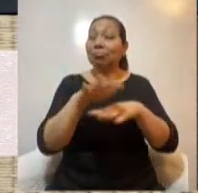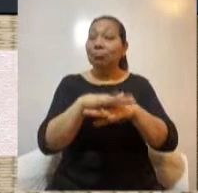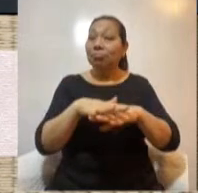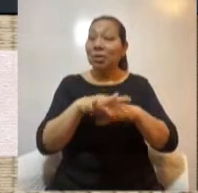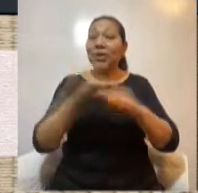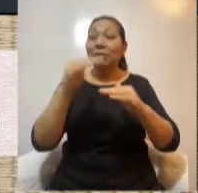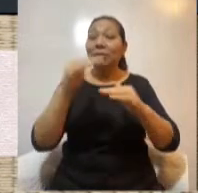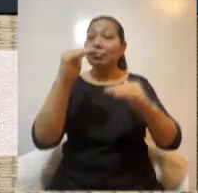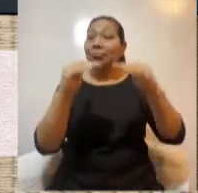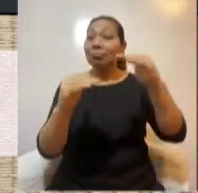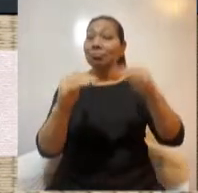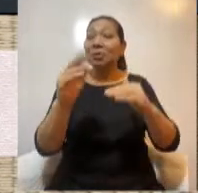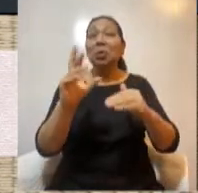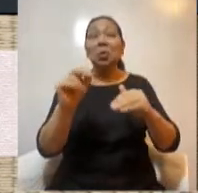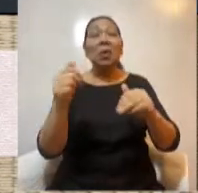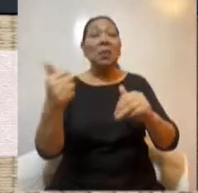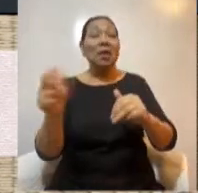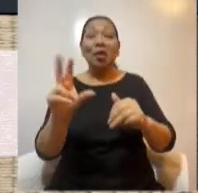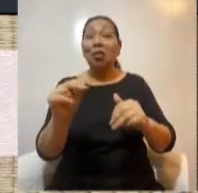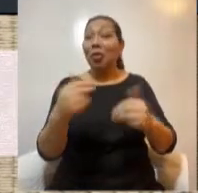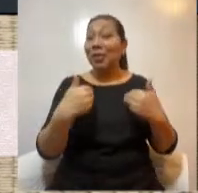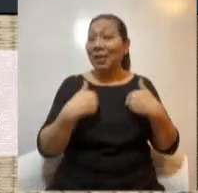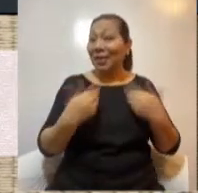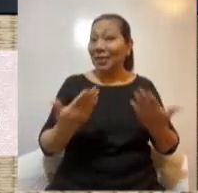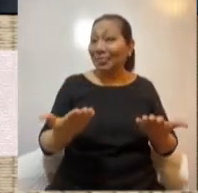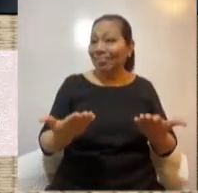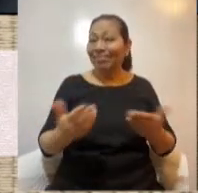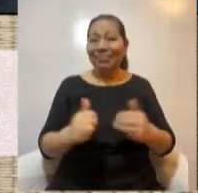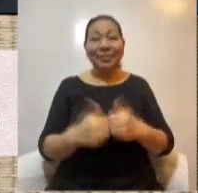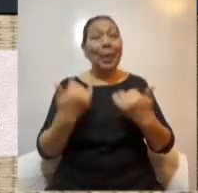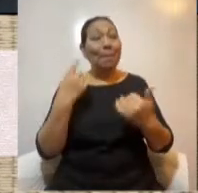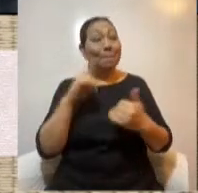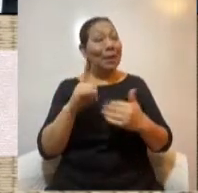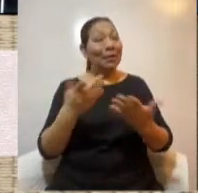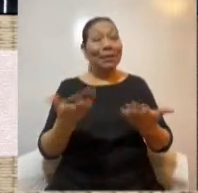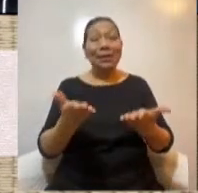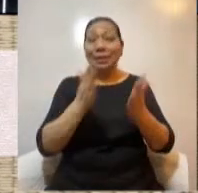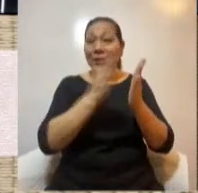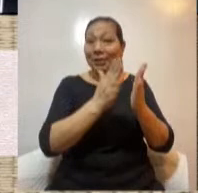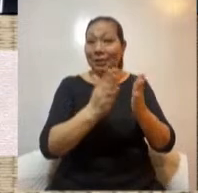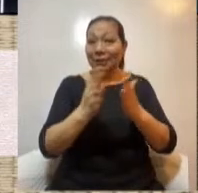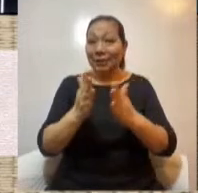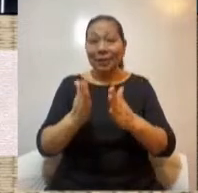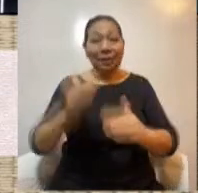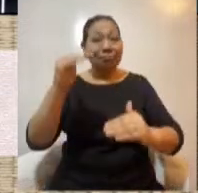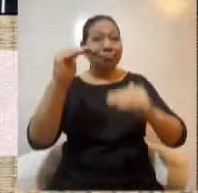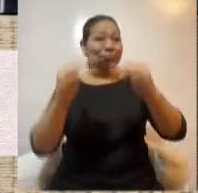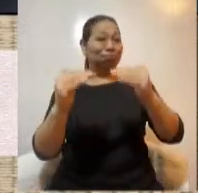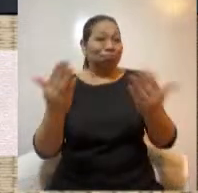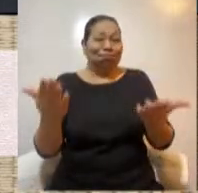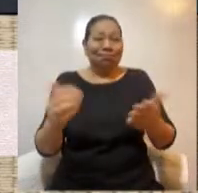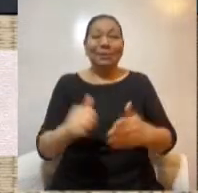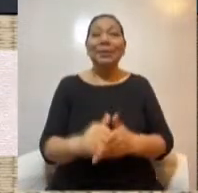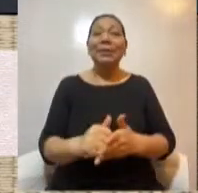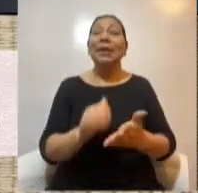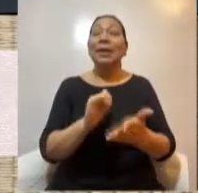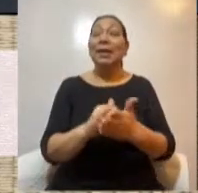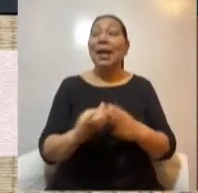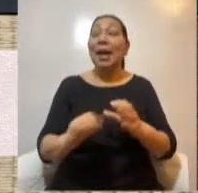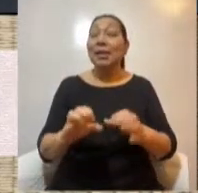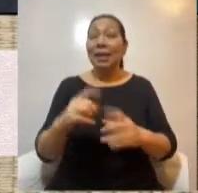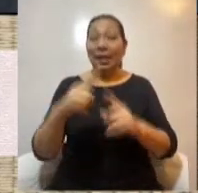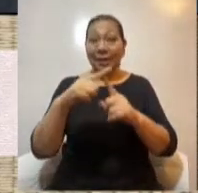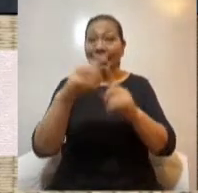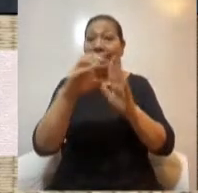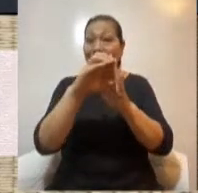que haya un tratamiento desigual, es decir, que algunos tengan y otros no, entonces estará ordenado el trato desigual. Lo que hace